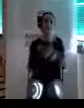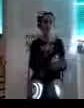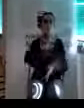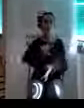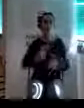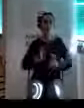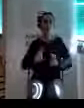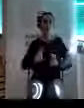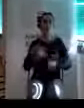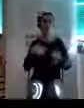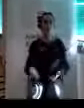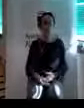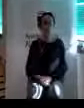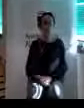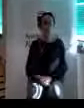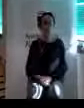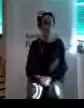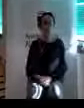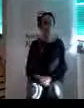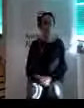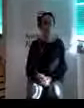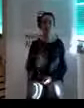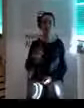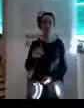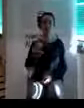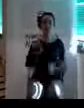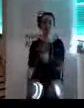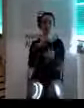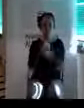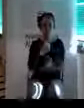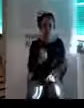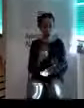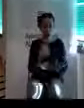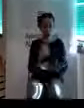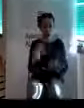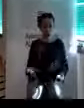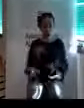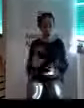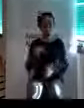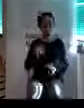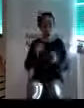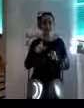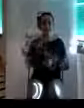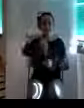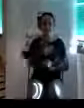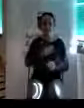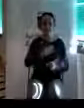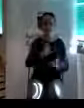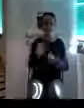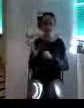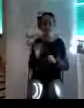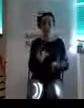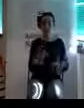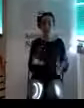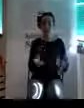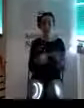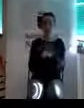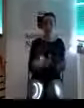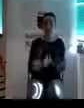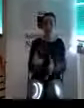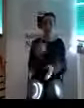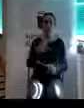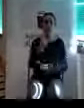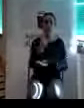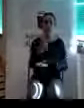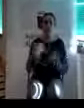tenido usted señora martínez que que apoyo a los trabajadores ha dado cuando se han quedado para dos que apoyó el estado ha tenido que ser